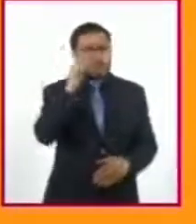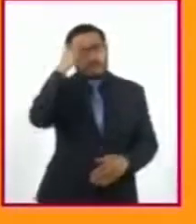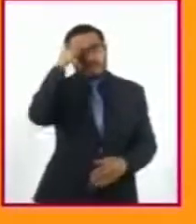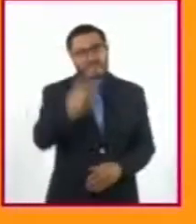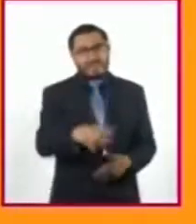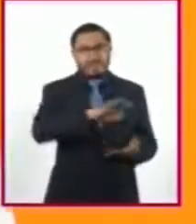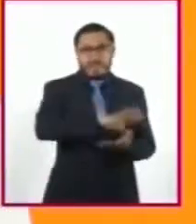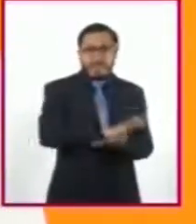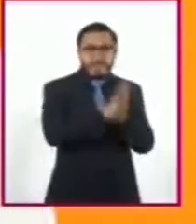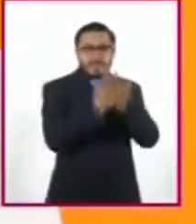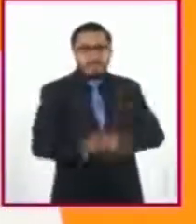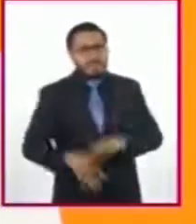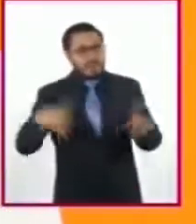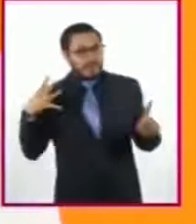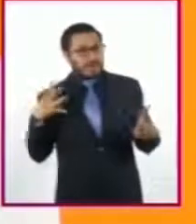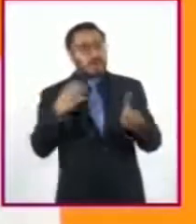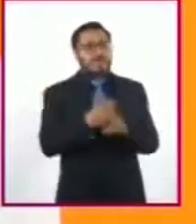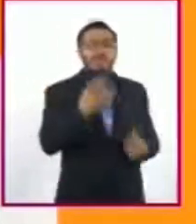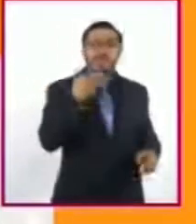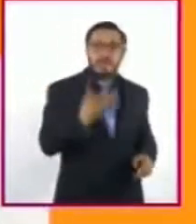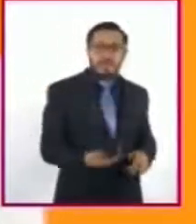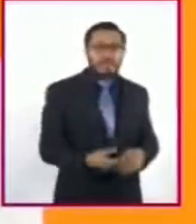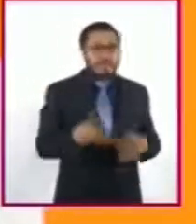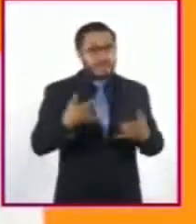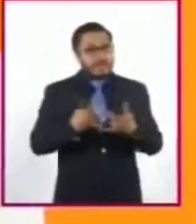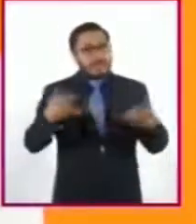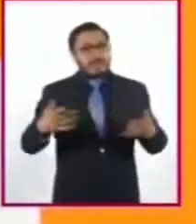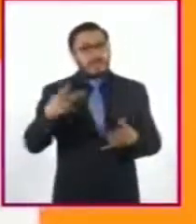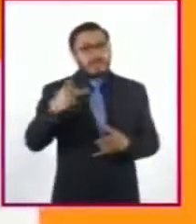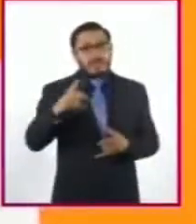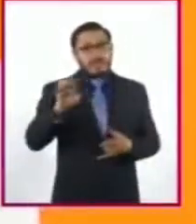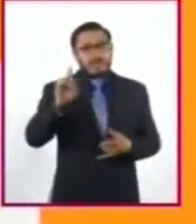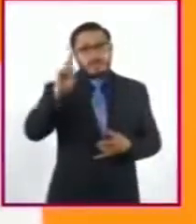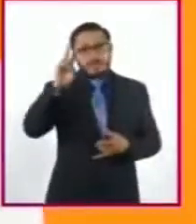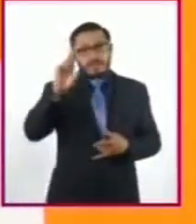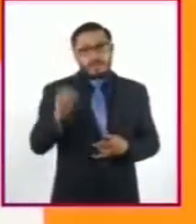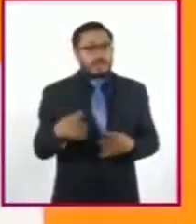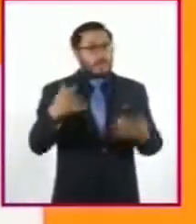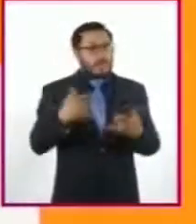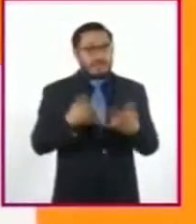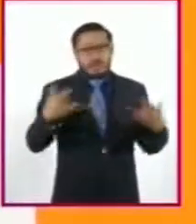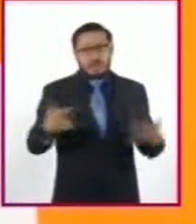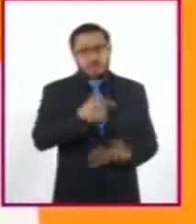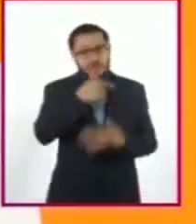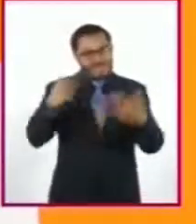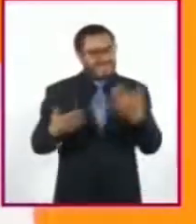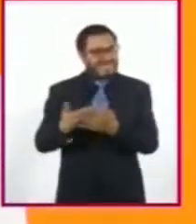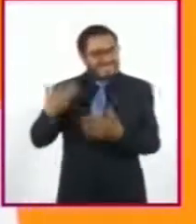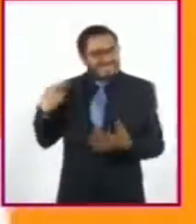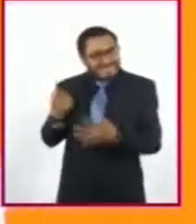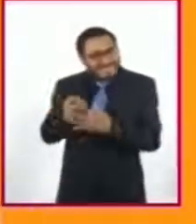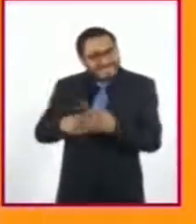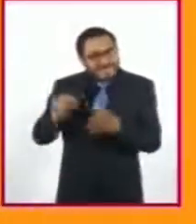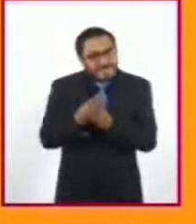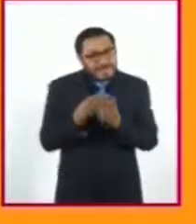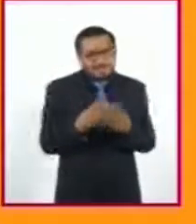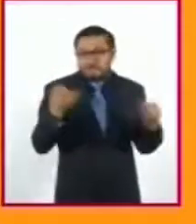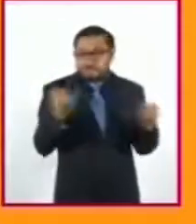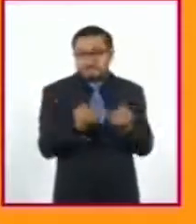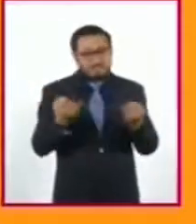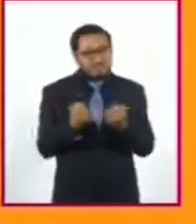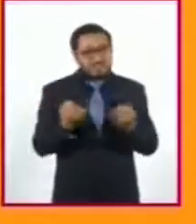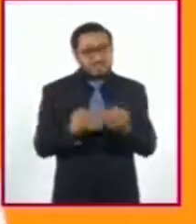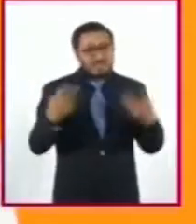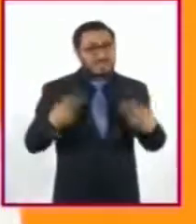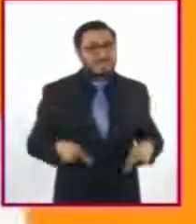metas. La historia de Pedro, como las historias de nuestros personajes que escucharon y leyeron al principio de